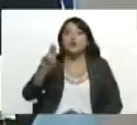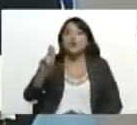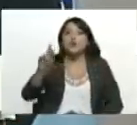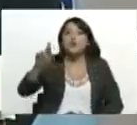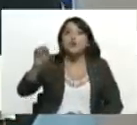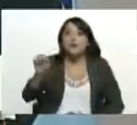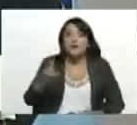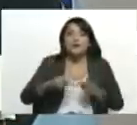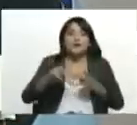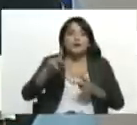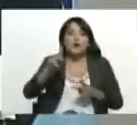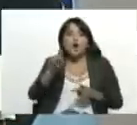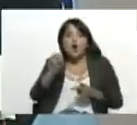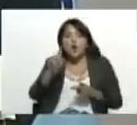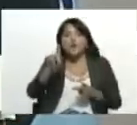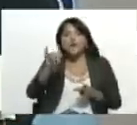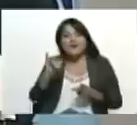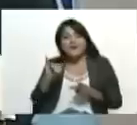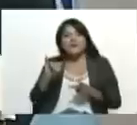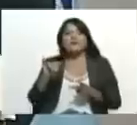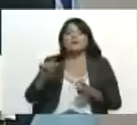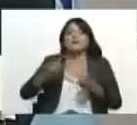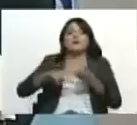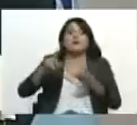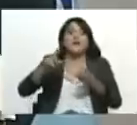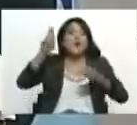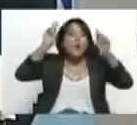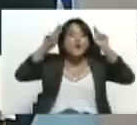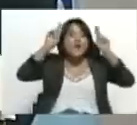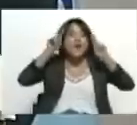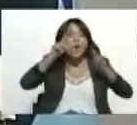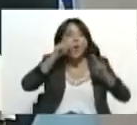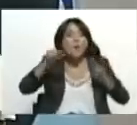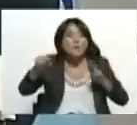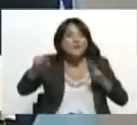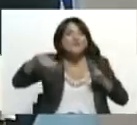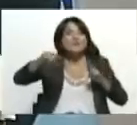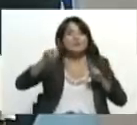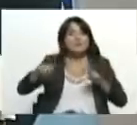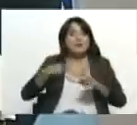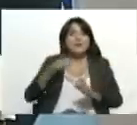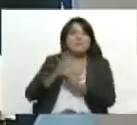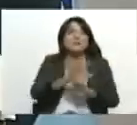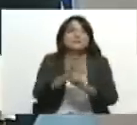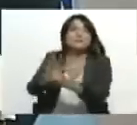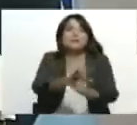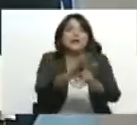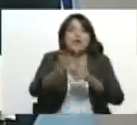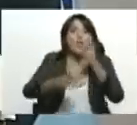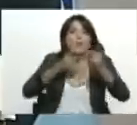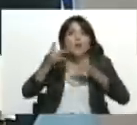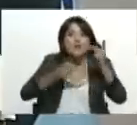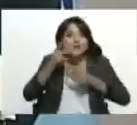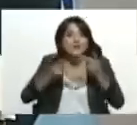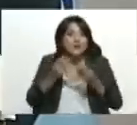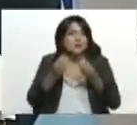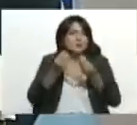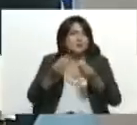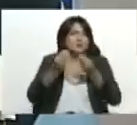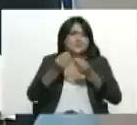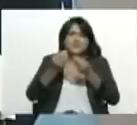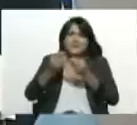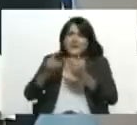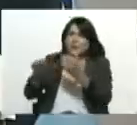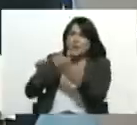perseguido político el conejo era un perseguido político pues son idénticos al final estos